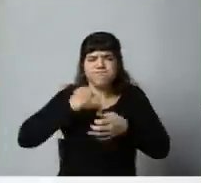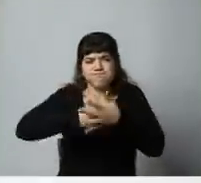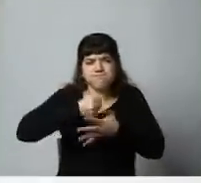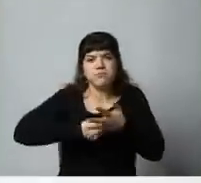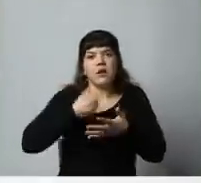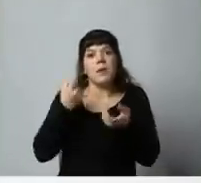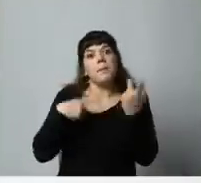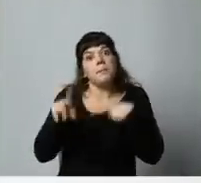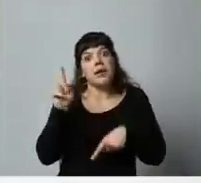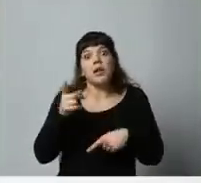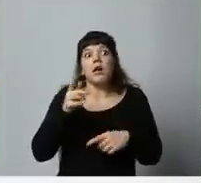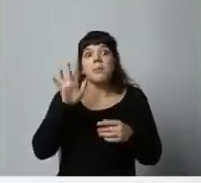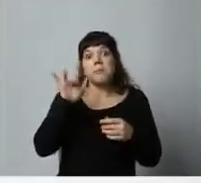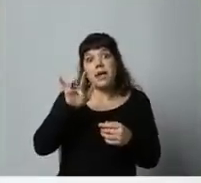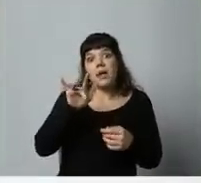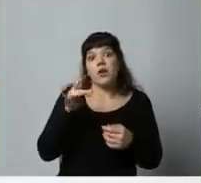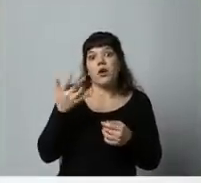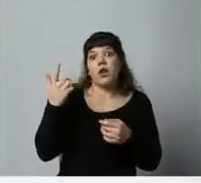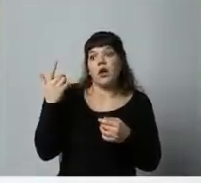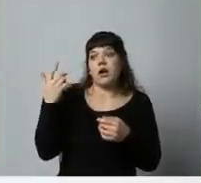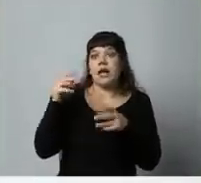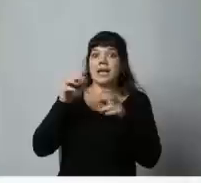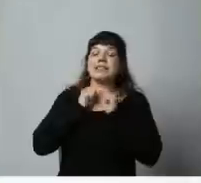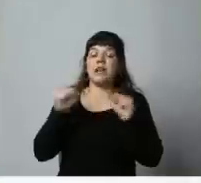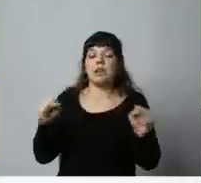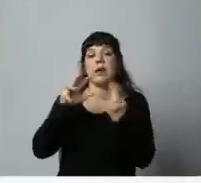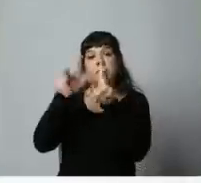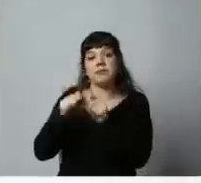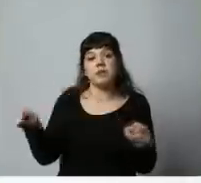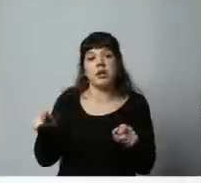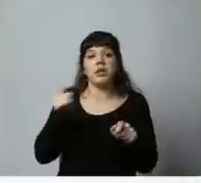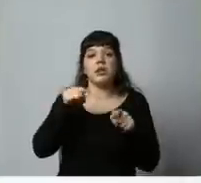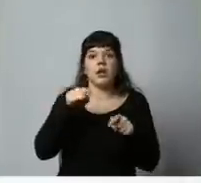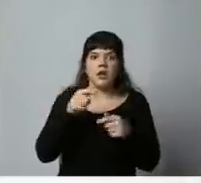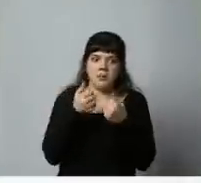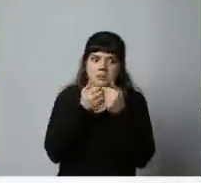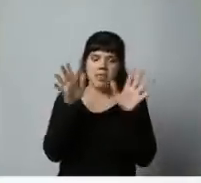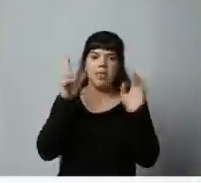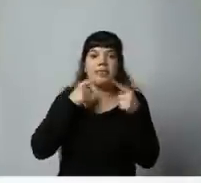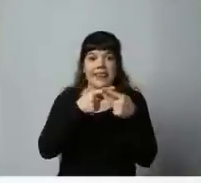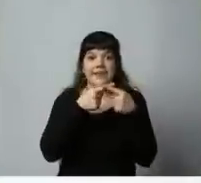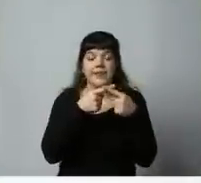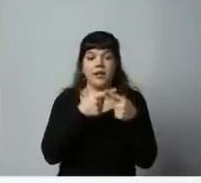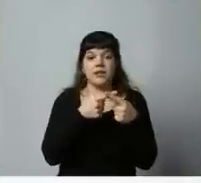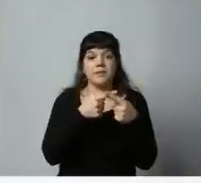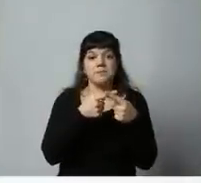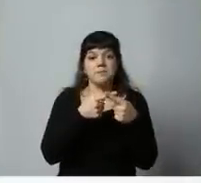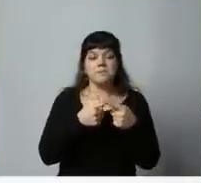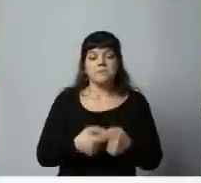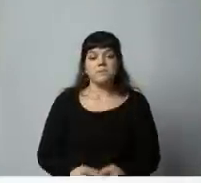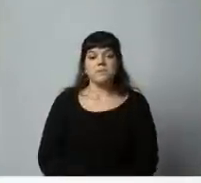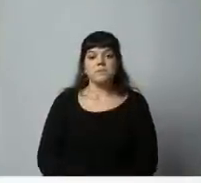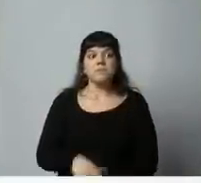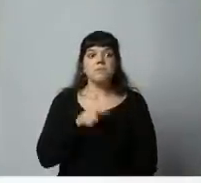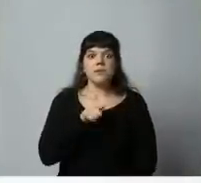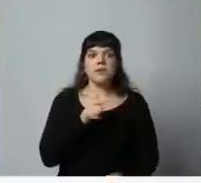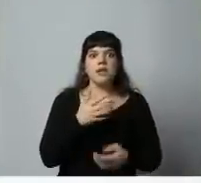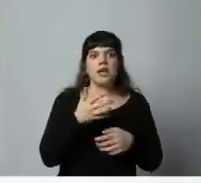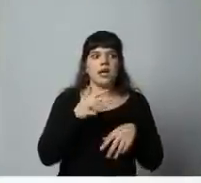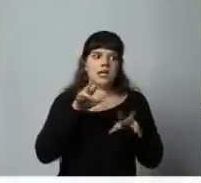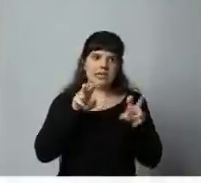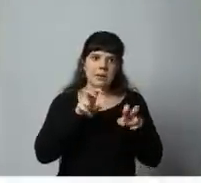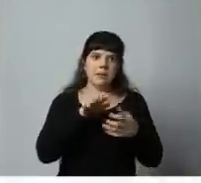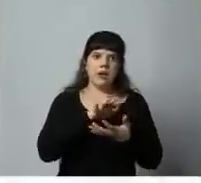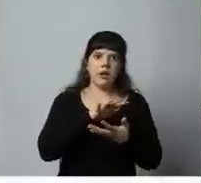pero el miércoles en el secretariado del pcnt se inició un debate que en los tiempos